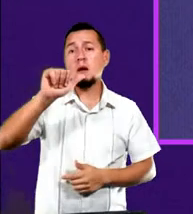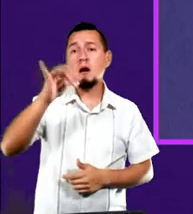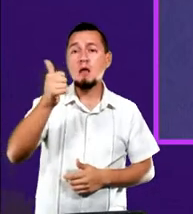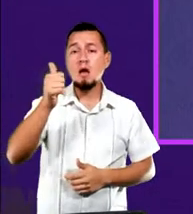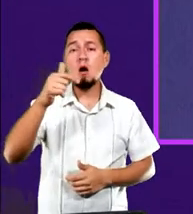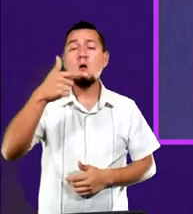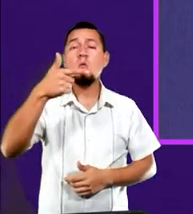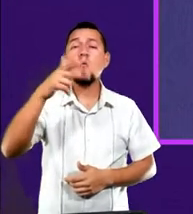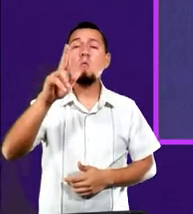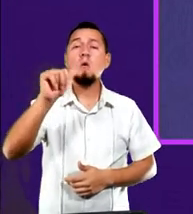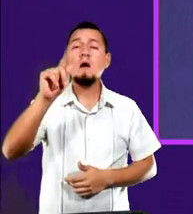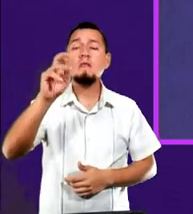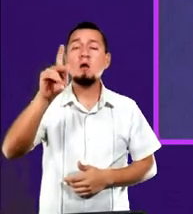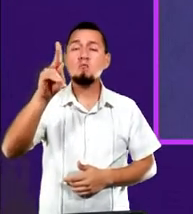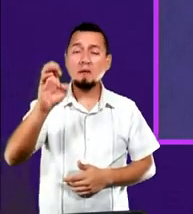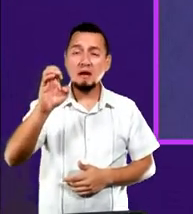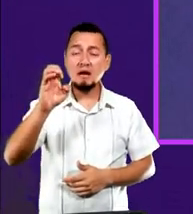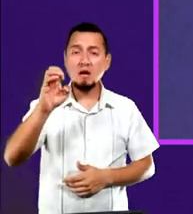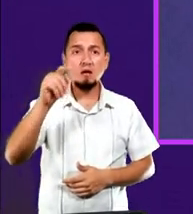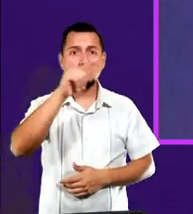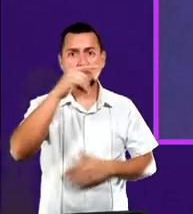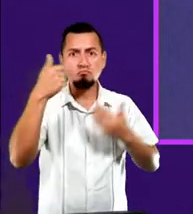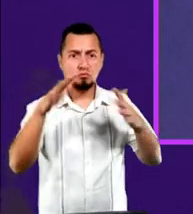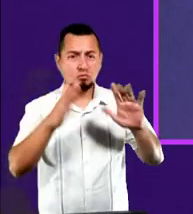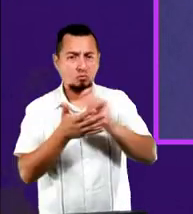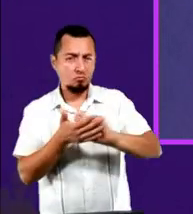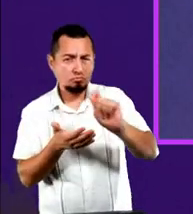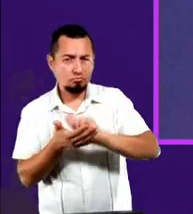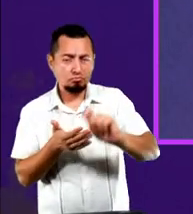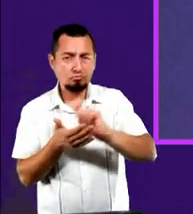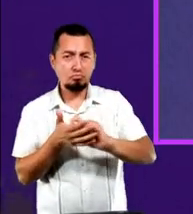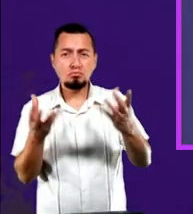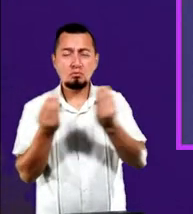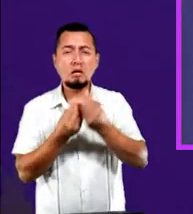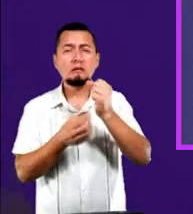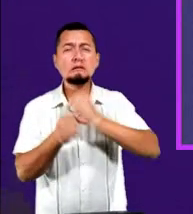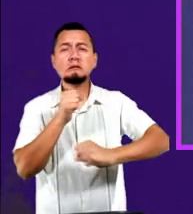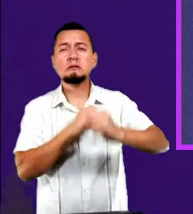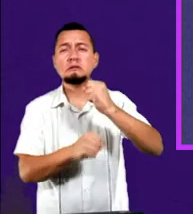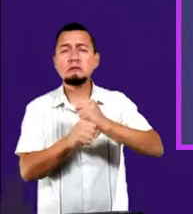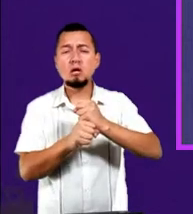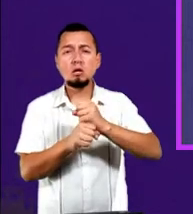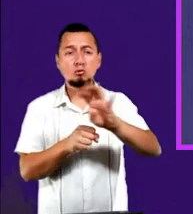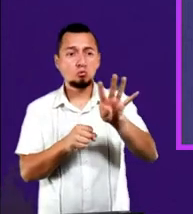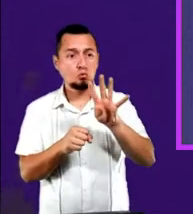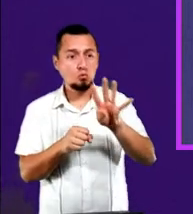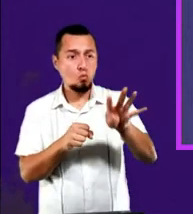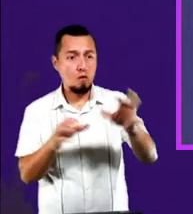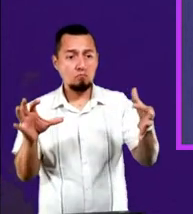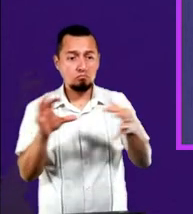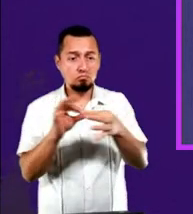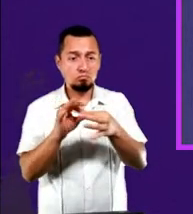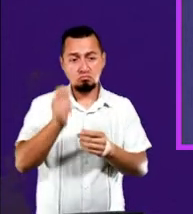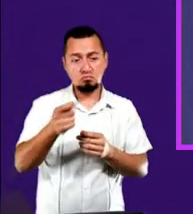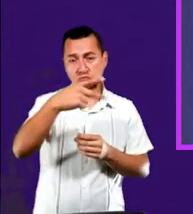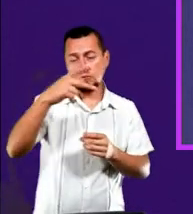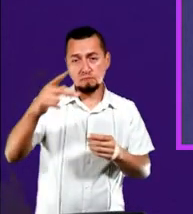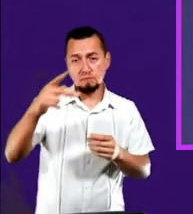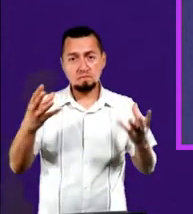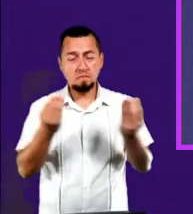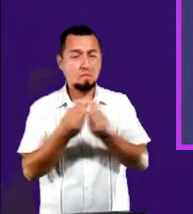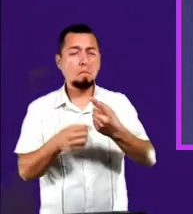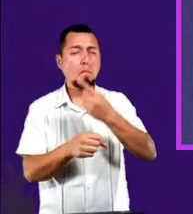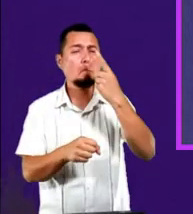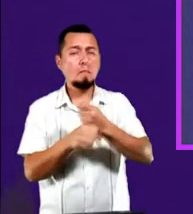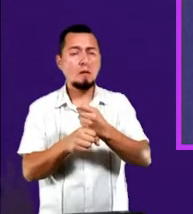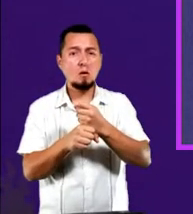de finales del siglo XIX, que fue inclusive la primera cónyuge de Diego